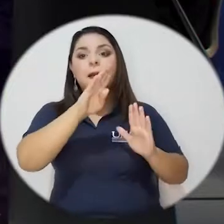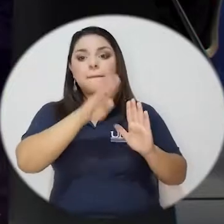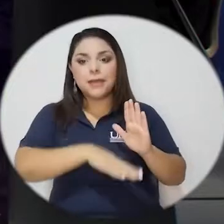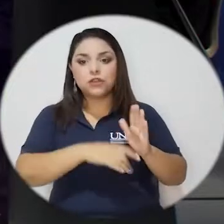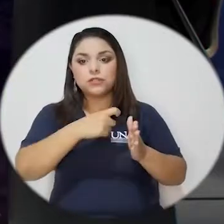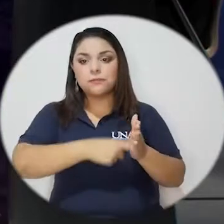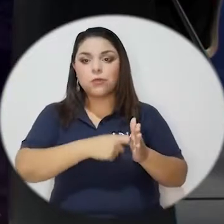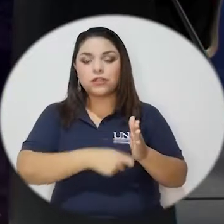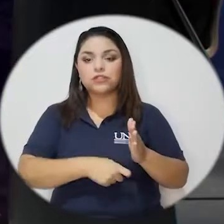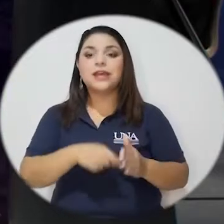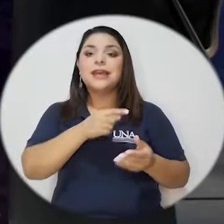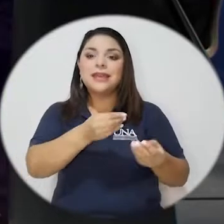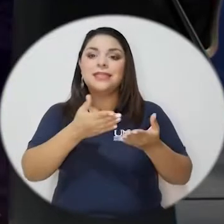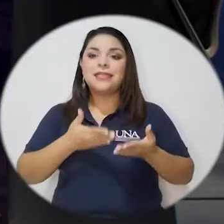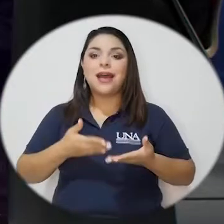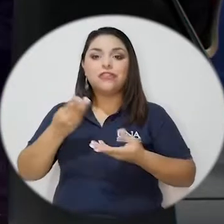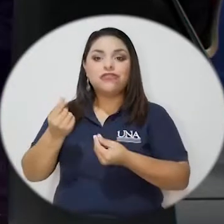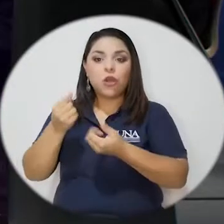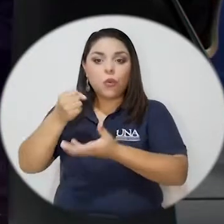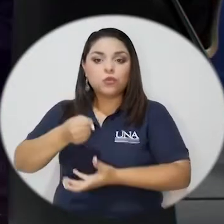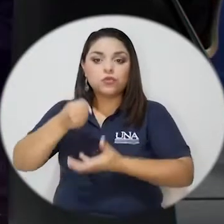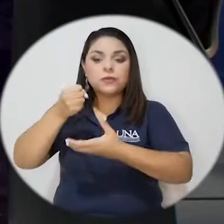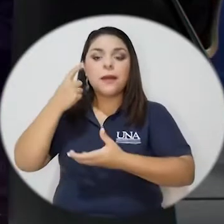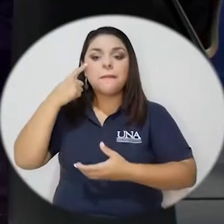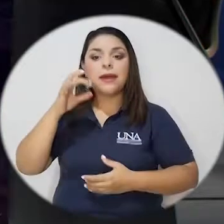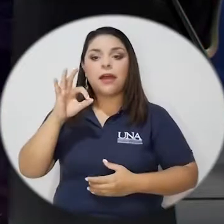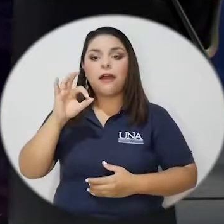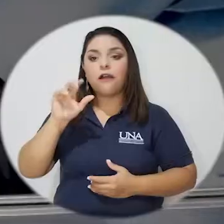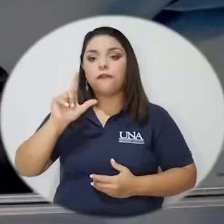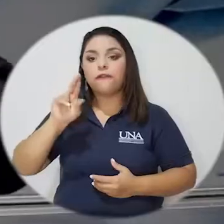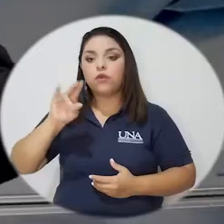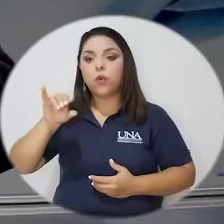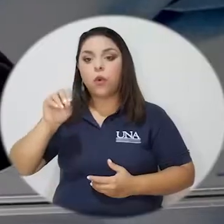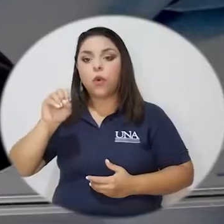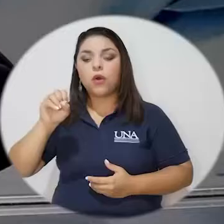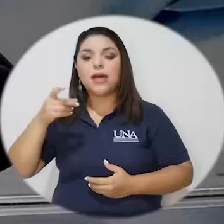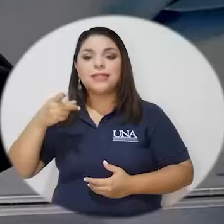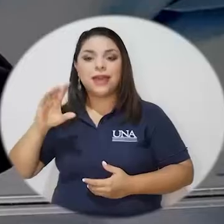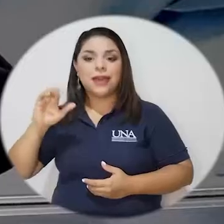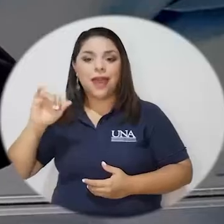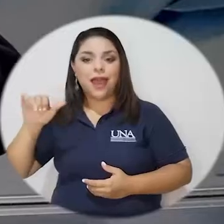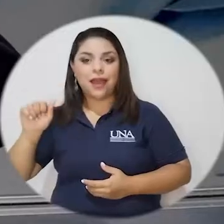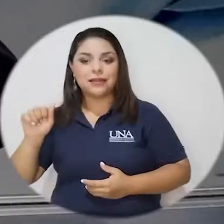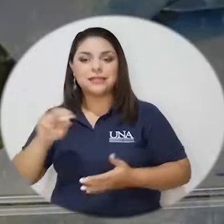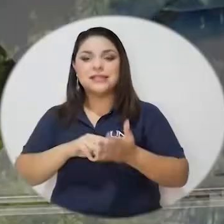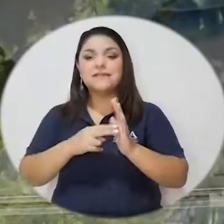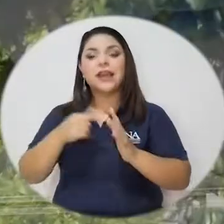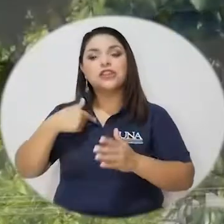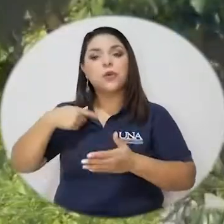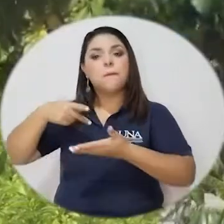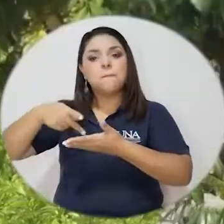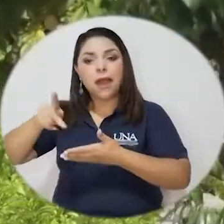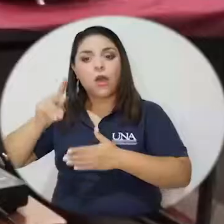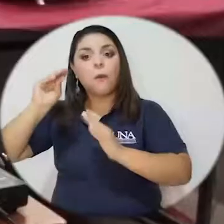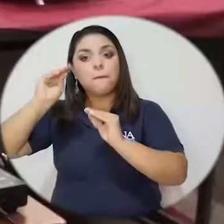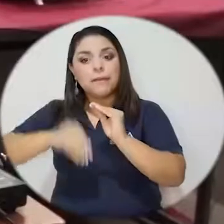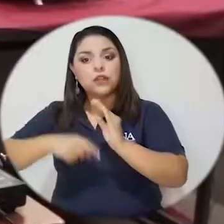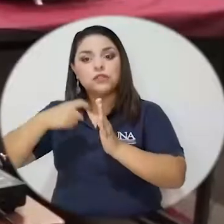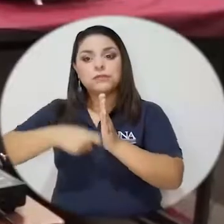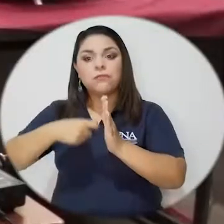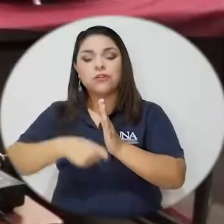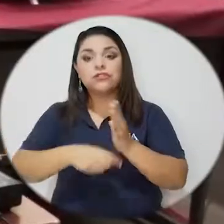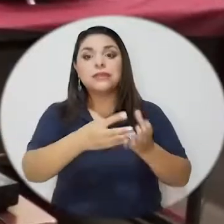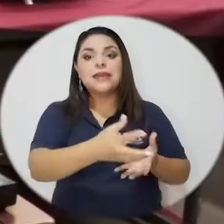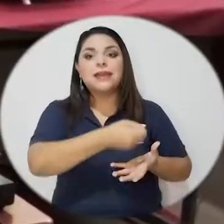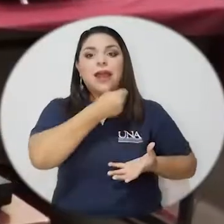para el flujo de caja. Es decir, le doy menos ingresos al gobierno y más ingresos a la parte empresarial. ¿Y por qué me interesa que la parte empresarial tenga